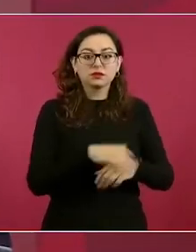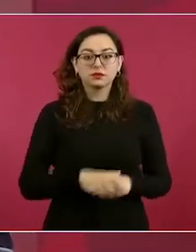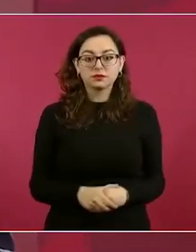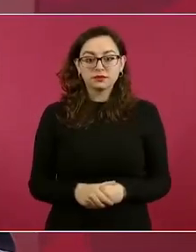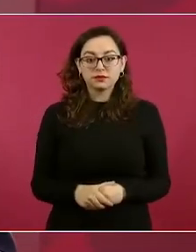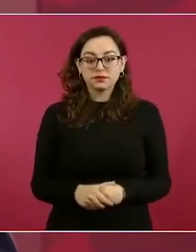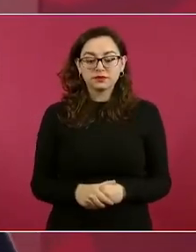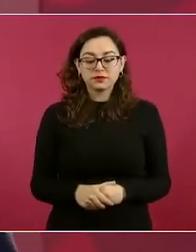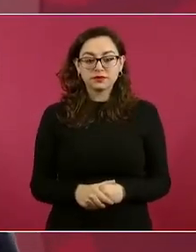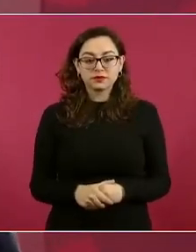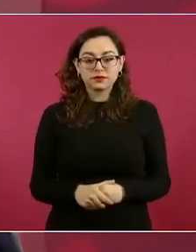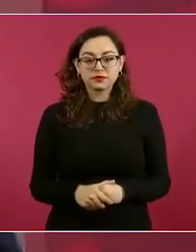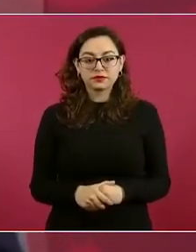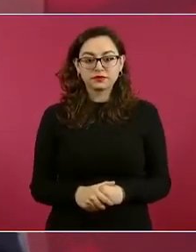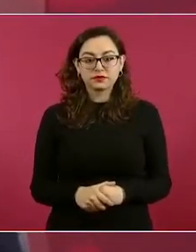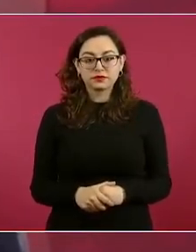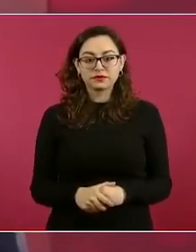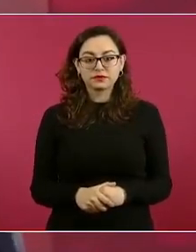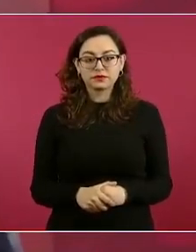que